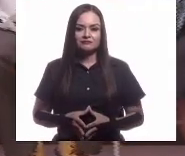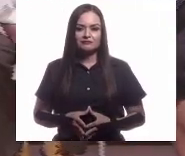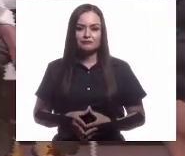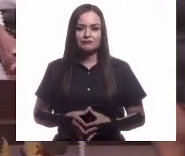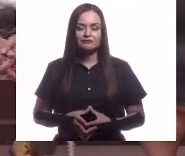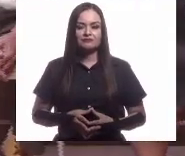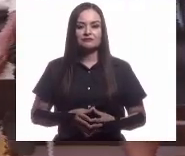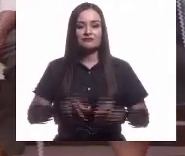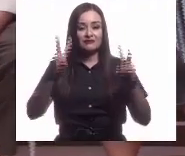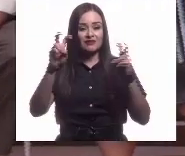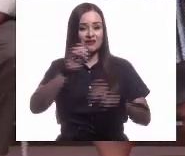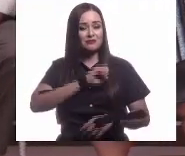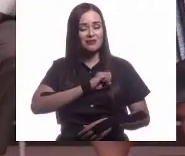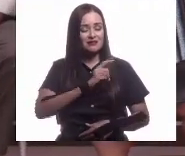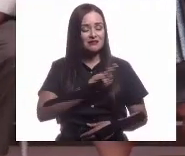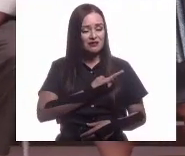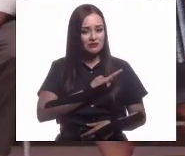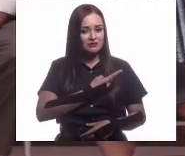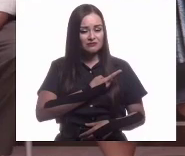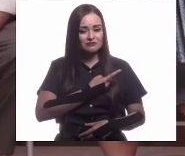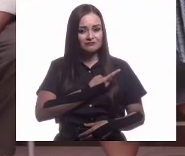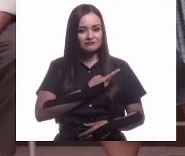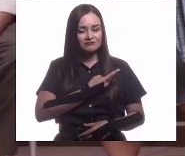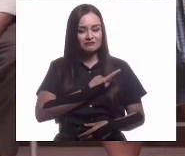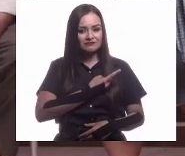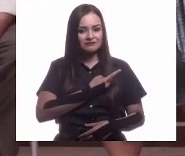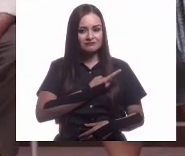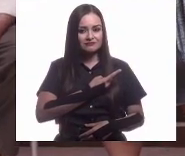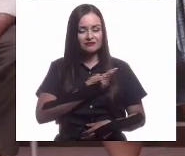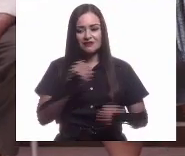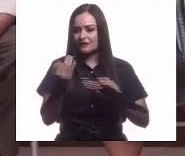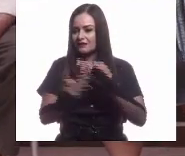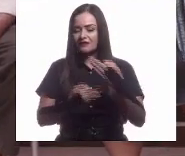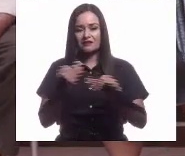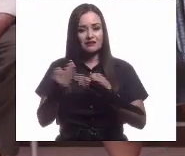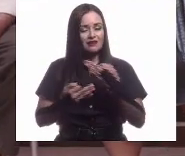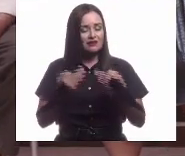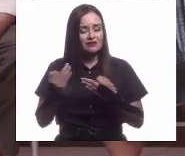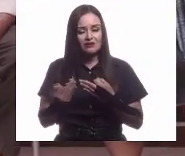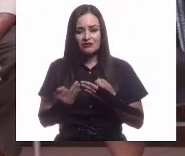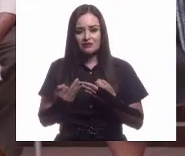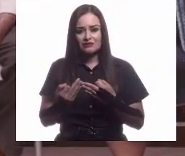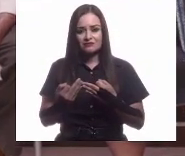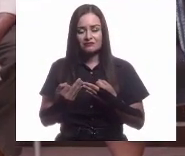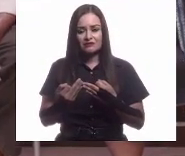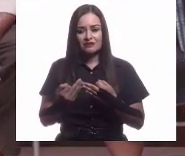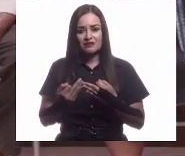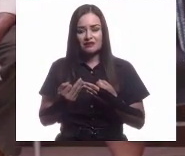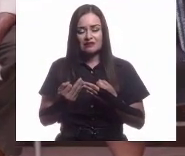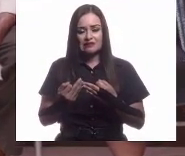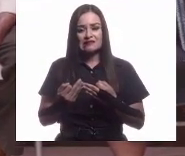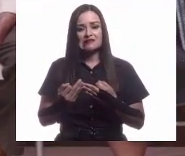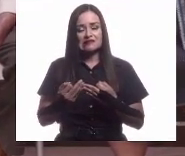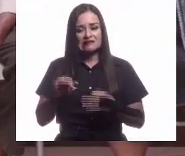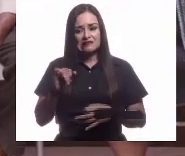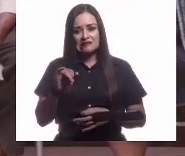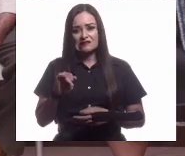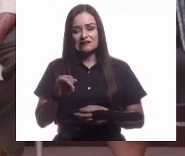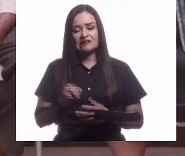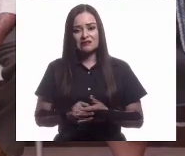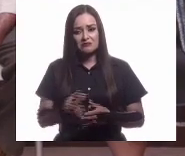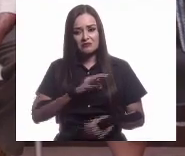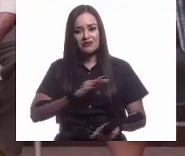La salud, amigas y amigos, la salud de todos en algún momento se nos ha quebrantado o habrá de